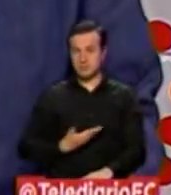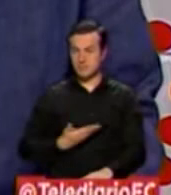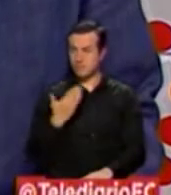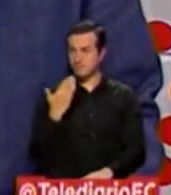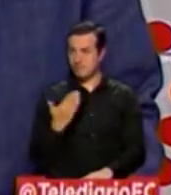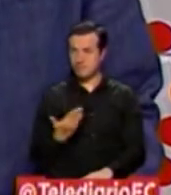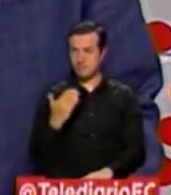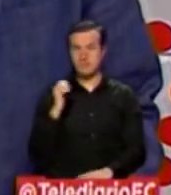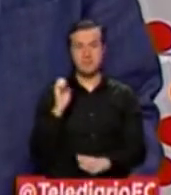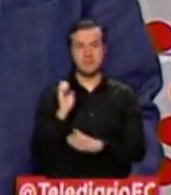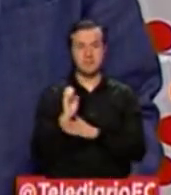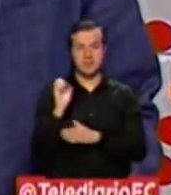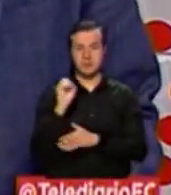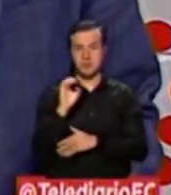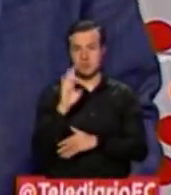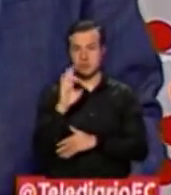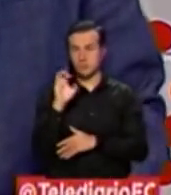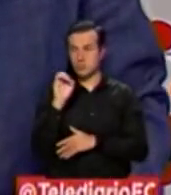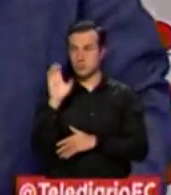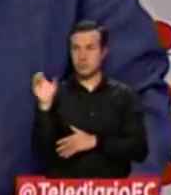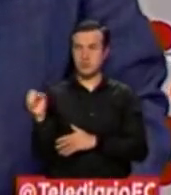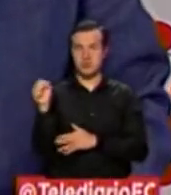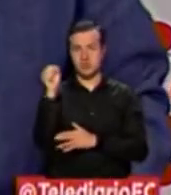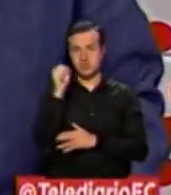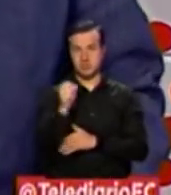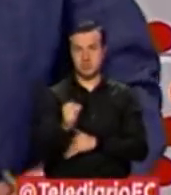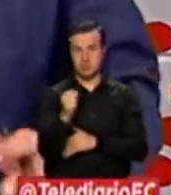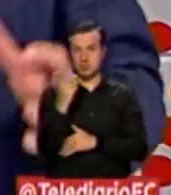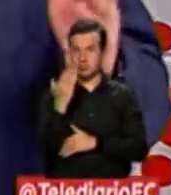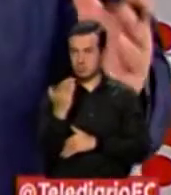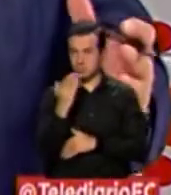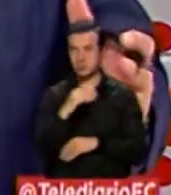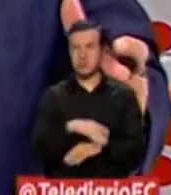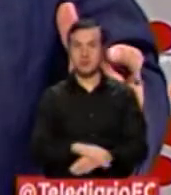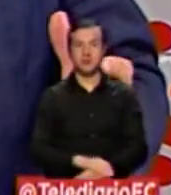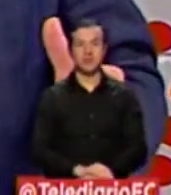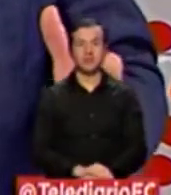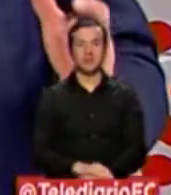vicepresidente del país, Otto Sonnenholzner.